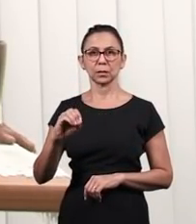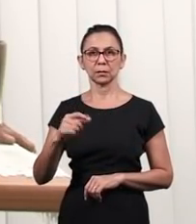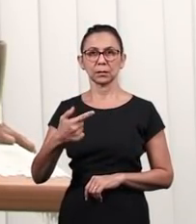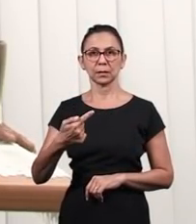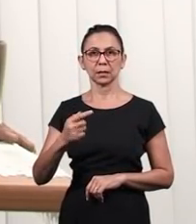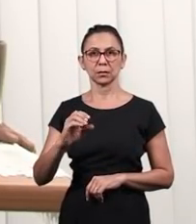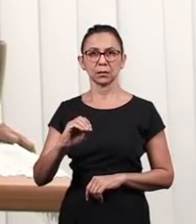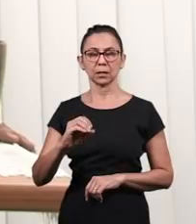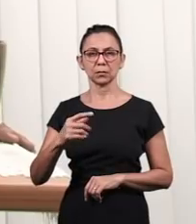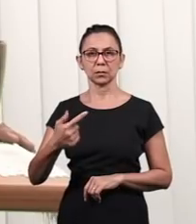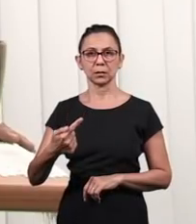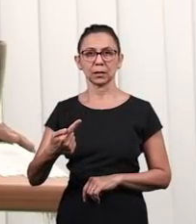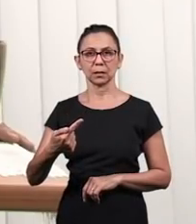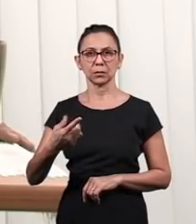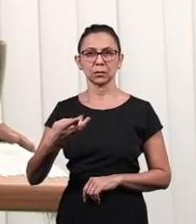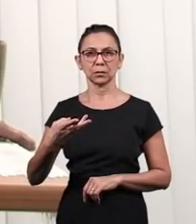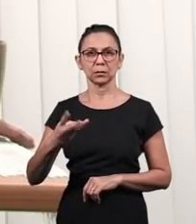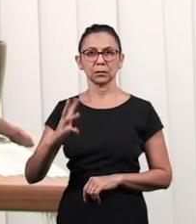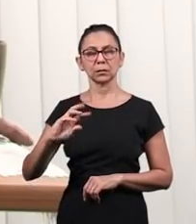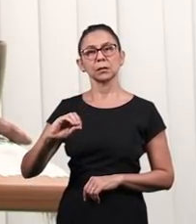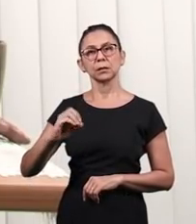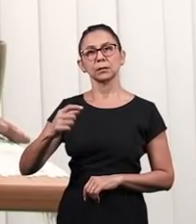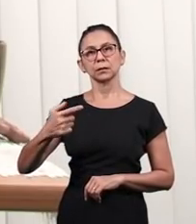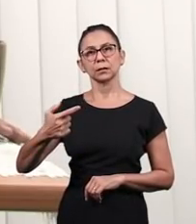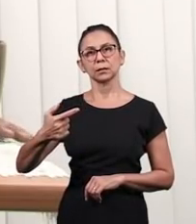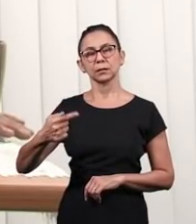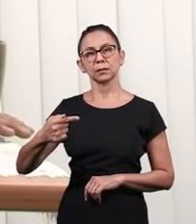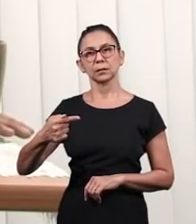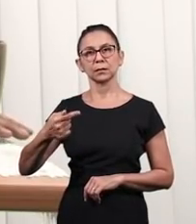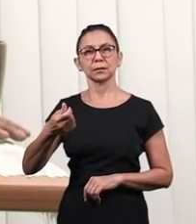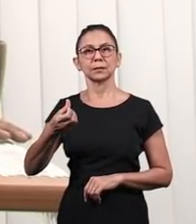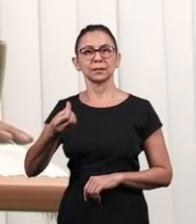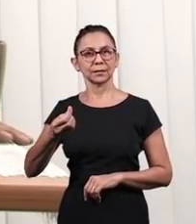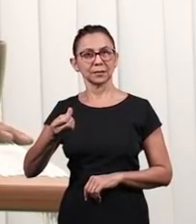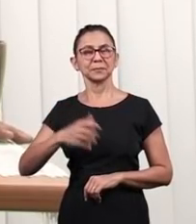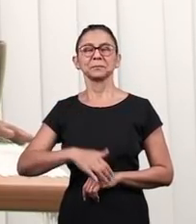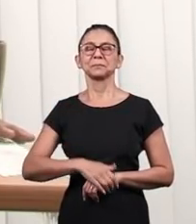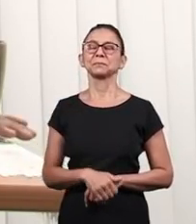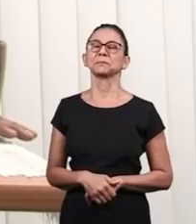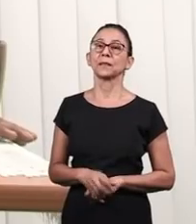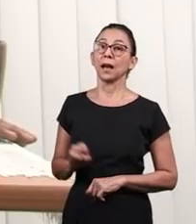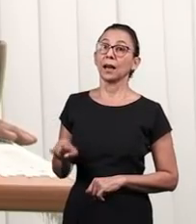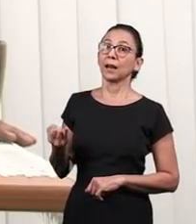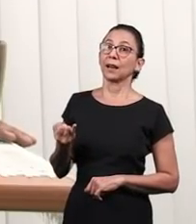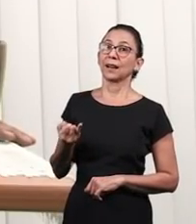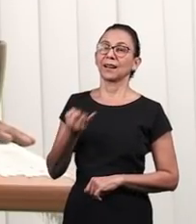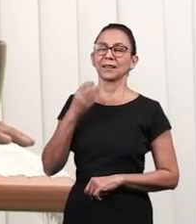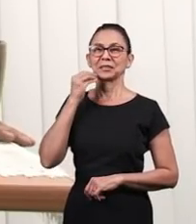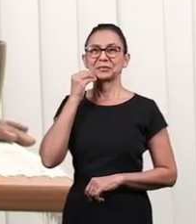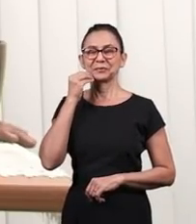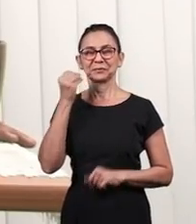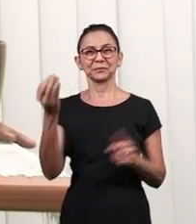Brasil. Para aquellos que viven en el exterior de Brasil, busque una asistencia, busque una